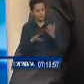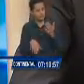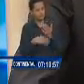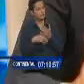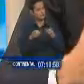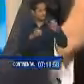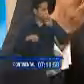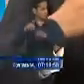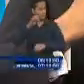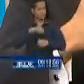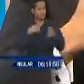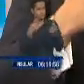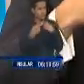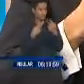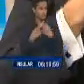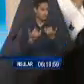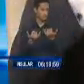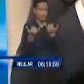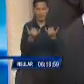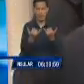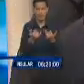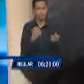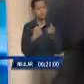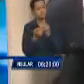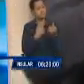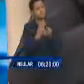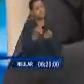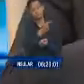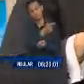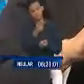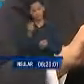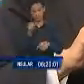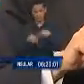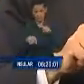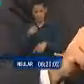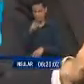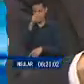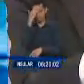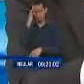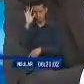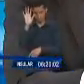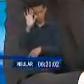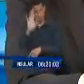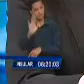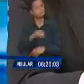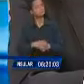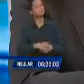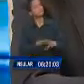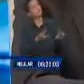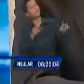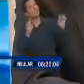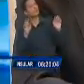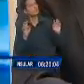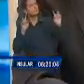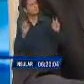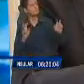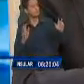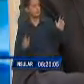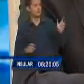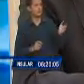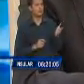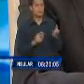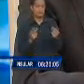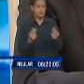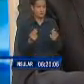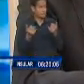este análisis y debate, porque estamos también introduciendo temas para que ustedes, amigos televidentes, saquen sus conclusiones. A ver, el tema no pasa porque no haga falta